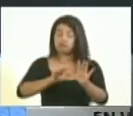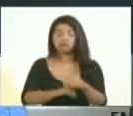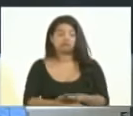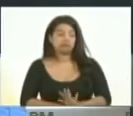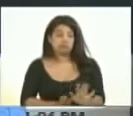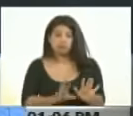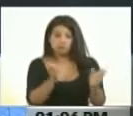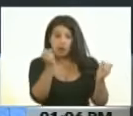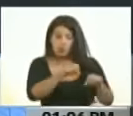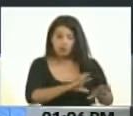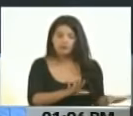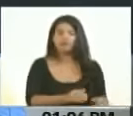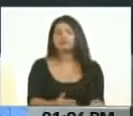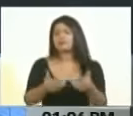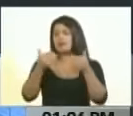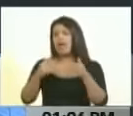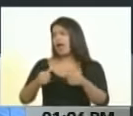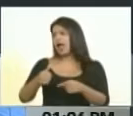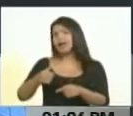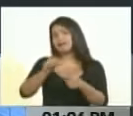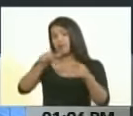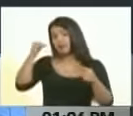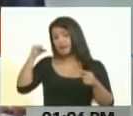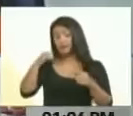ser arrogante defender a Venezuela.